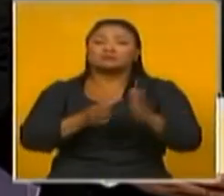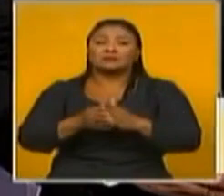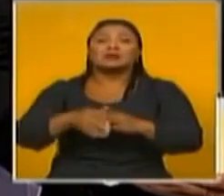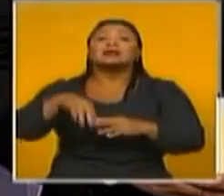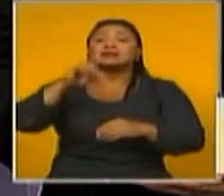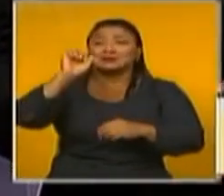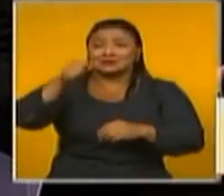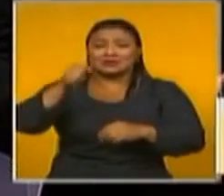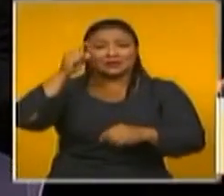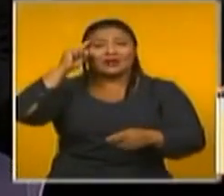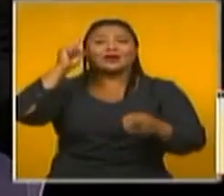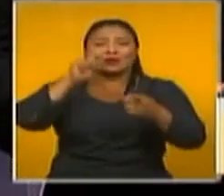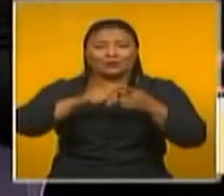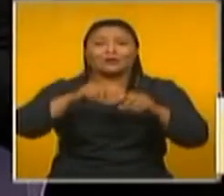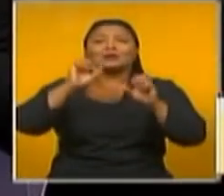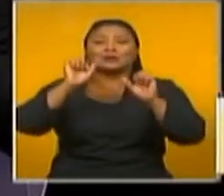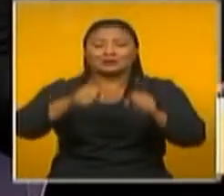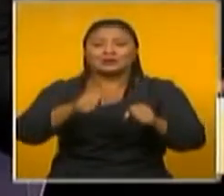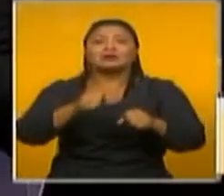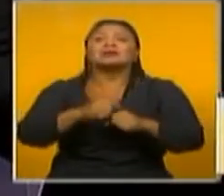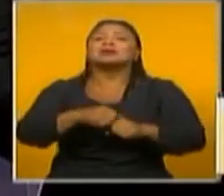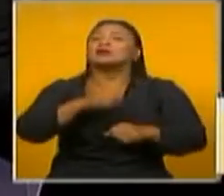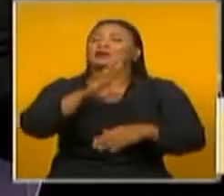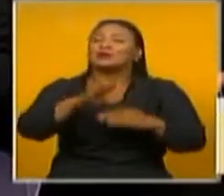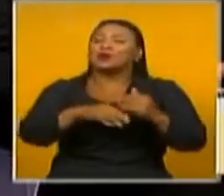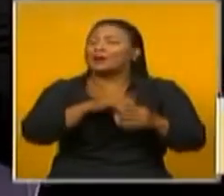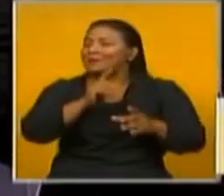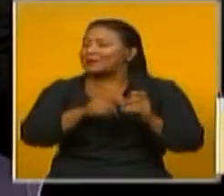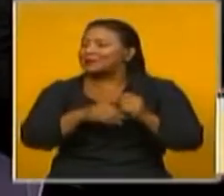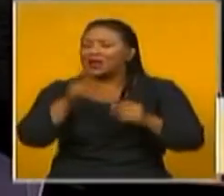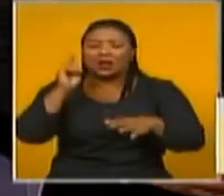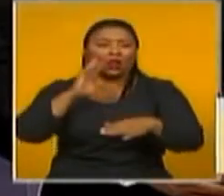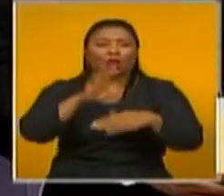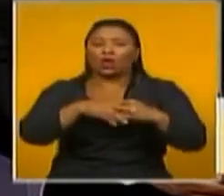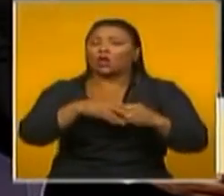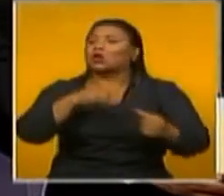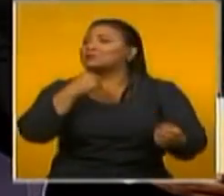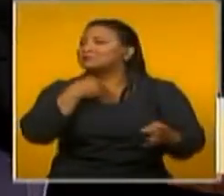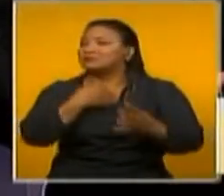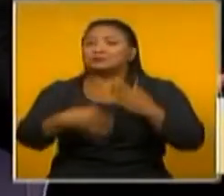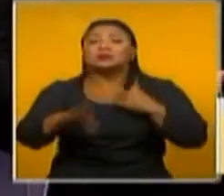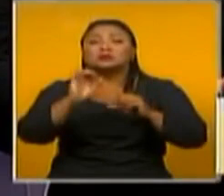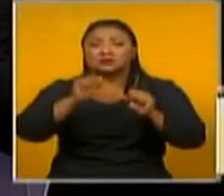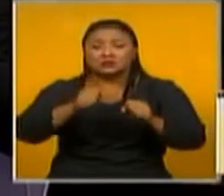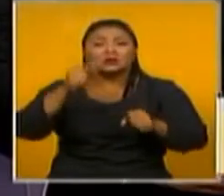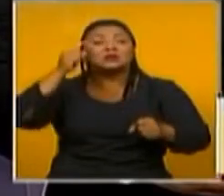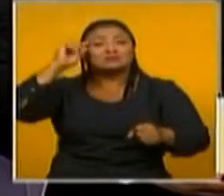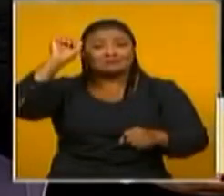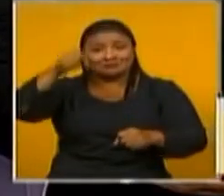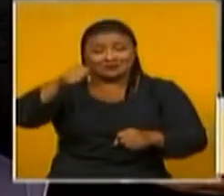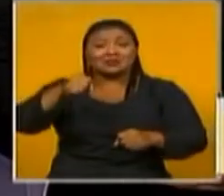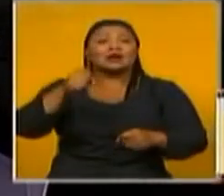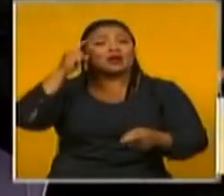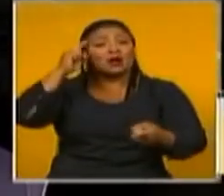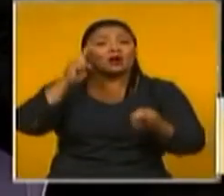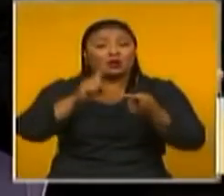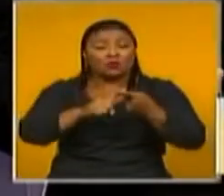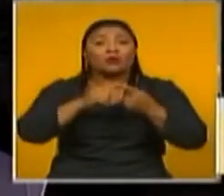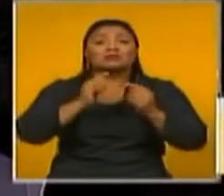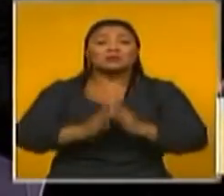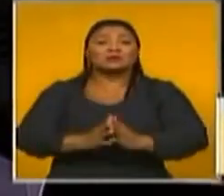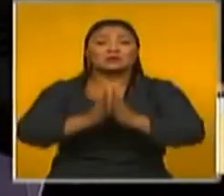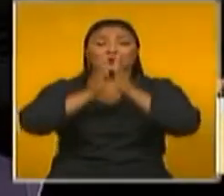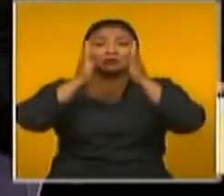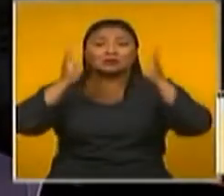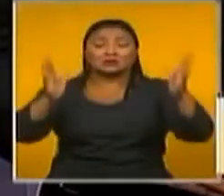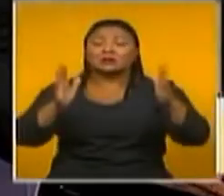acuerdo en que los juicios contra pedófilos y violadores no prescriban. Sí estamos de acuerdo con la ampliación de